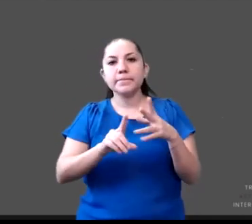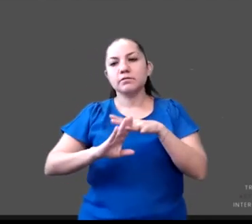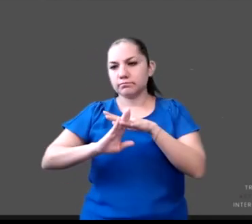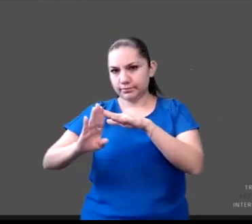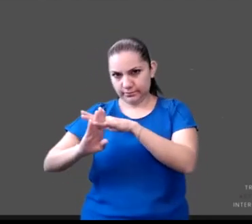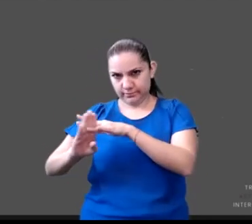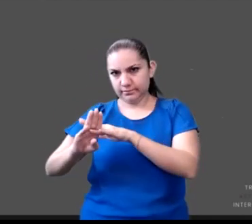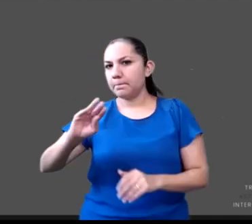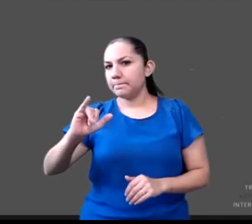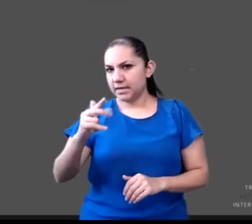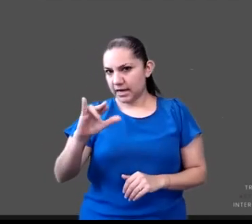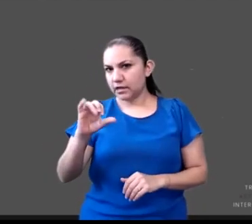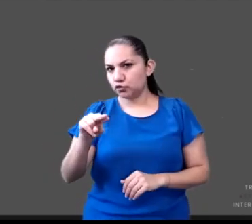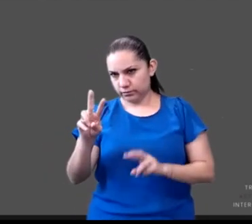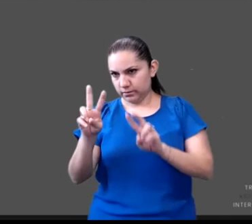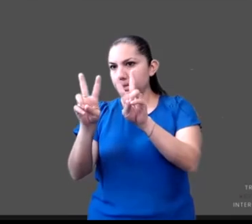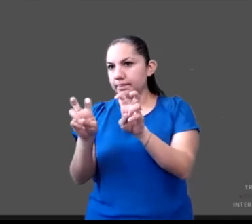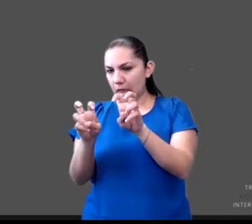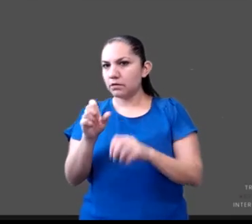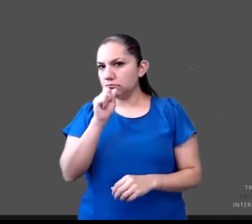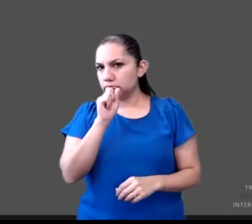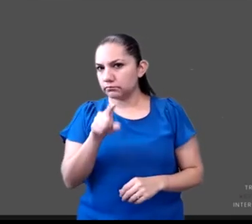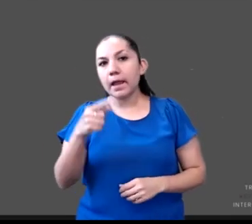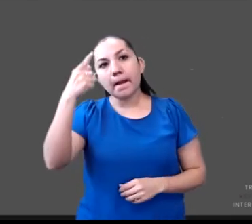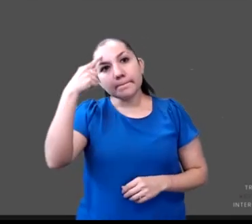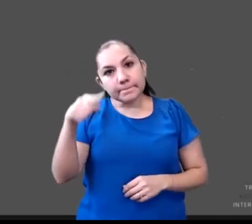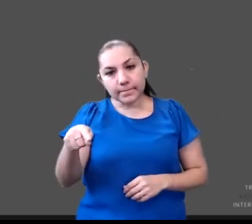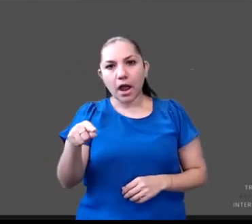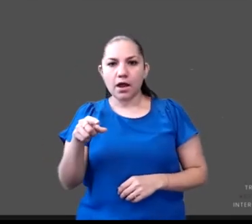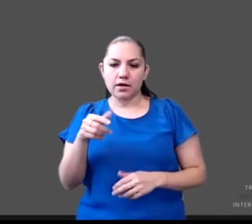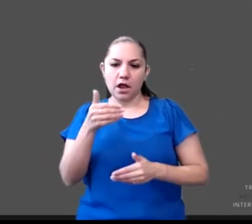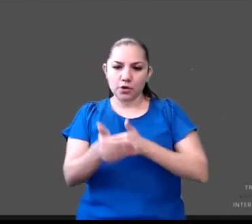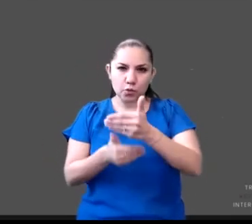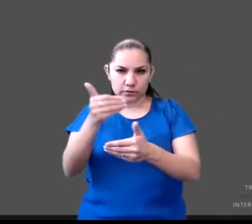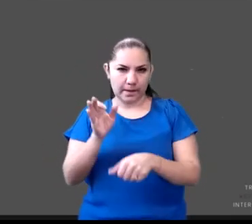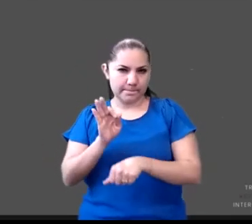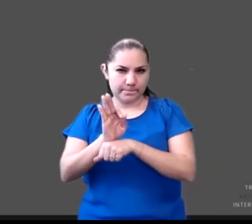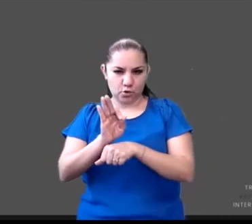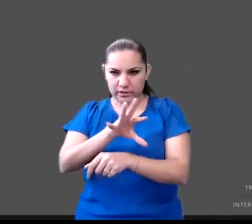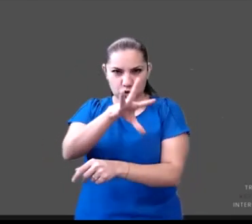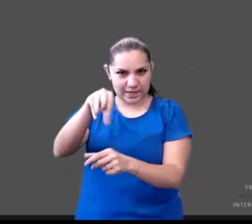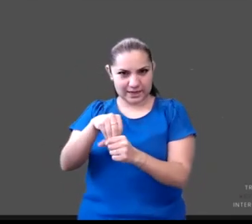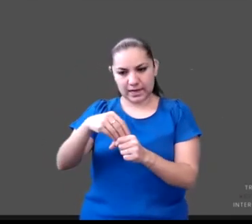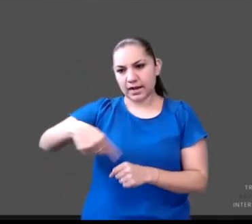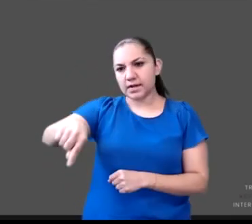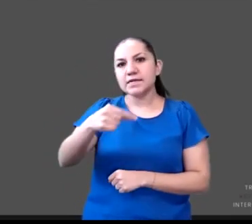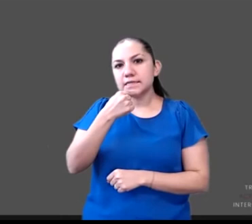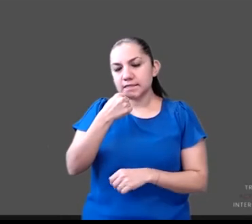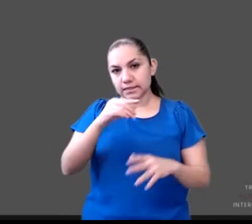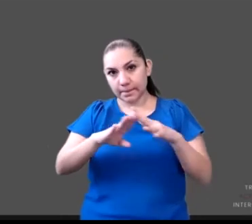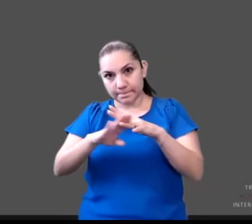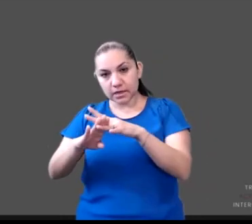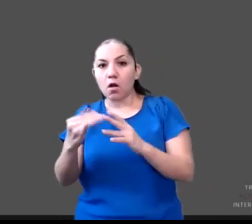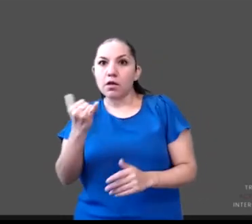expresamente para trabajar sobre la ruta de protección integral para niñez migrante y solicitante de refugio,